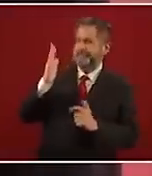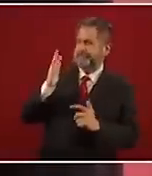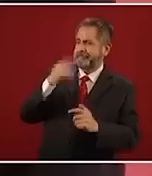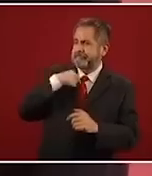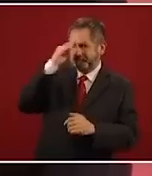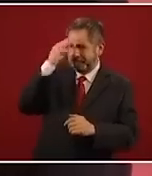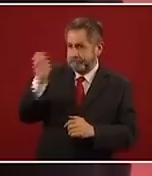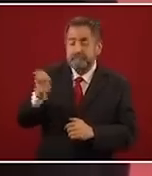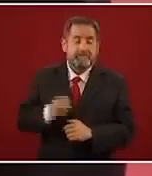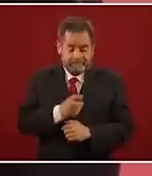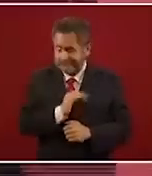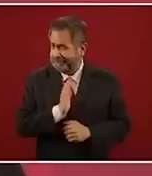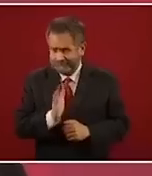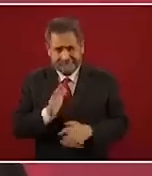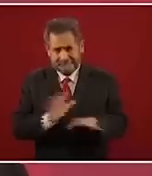porque